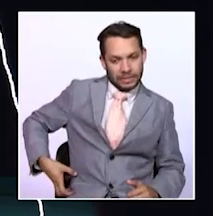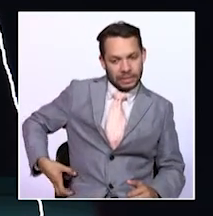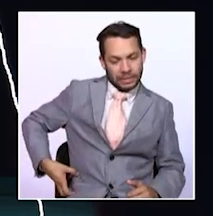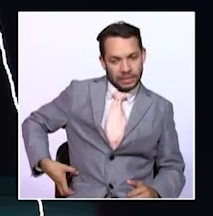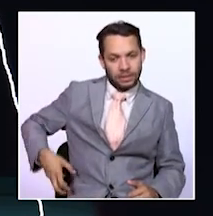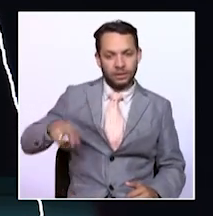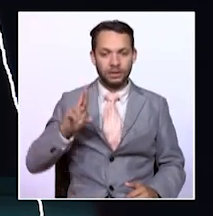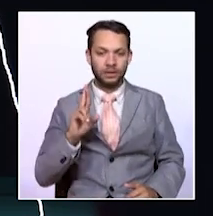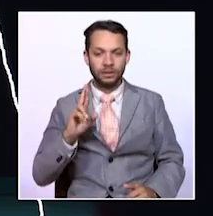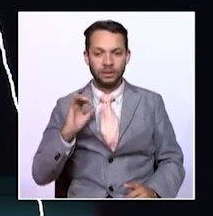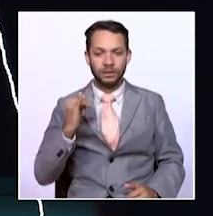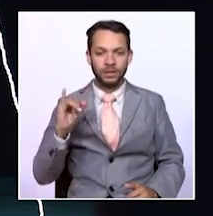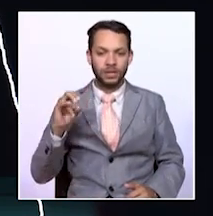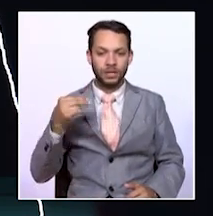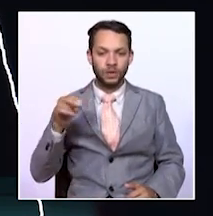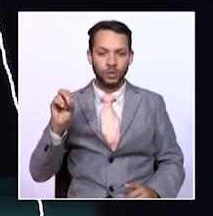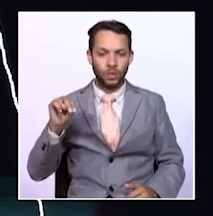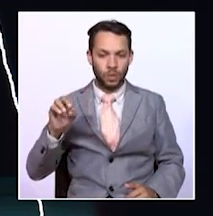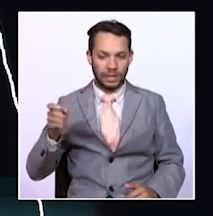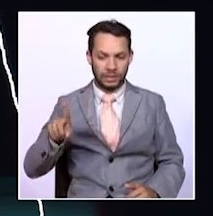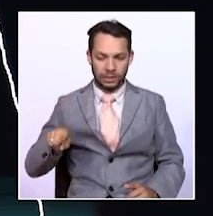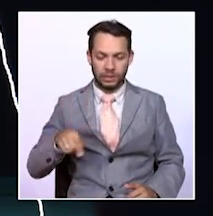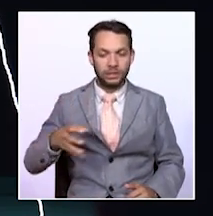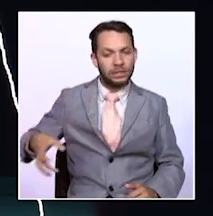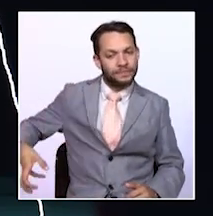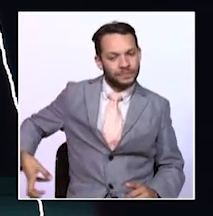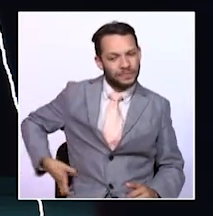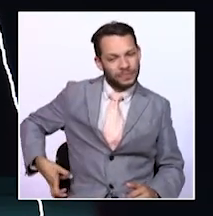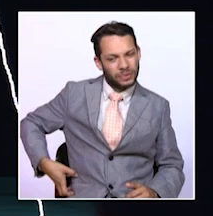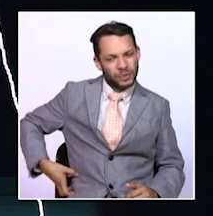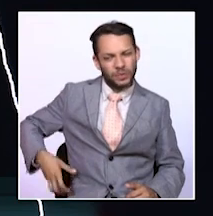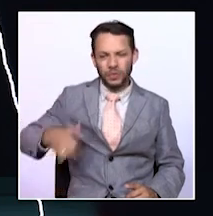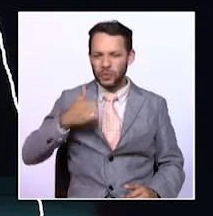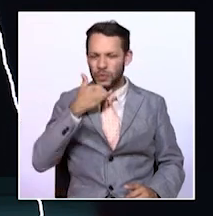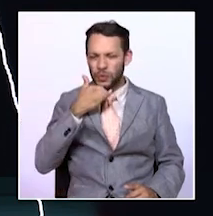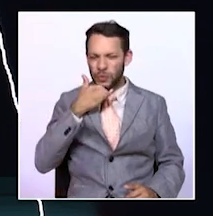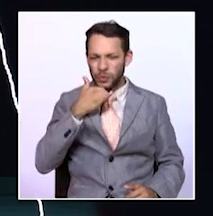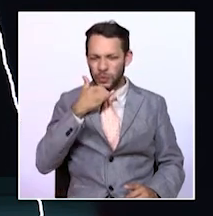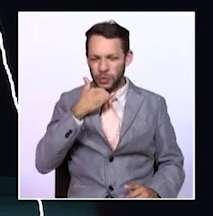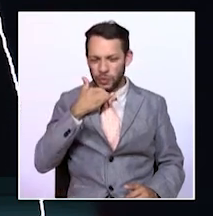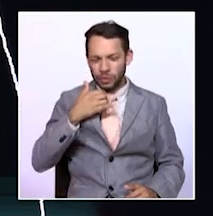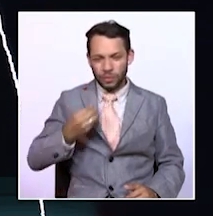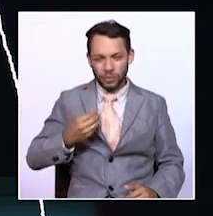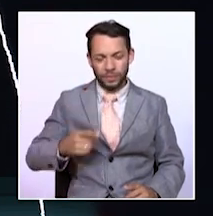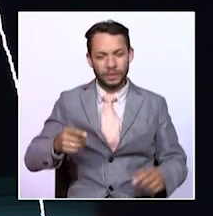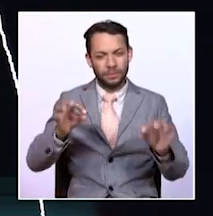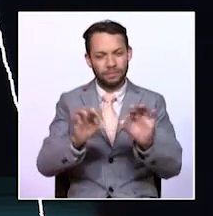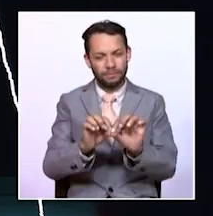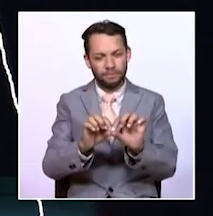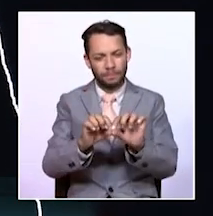fuerte, ¿sí? Los riñones los estamos viendo acá. Vamos a ampliar un poquito.